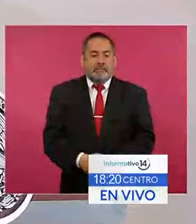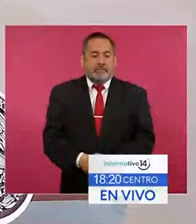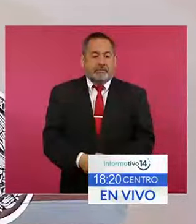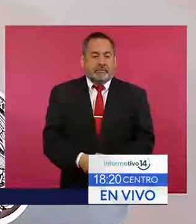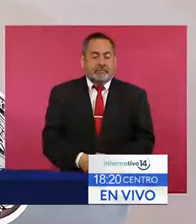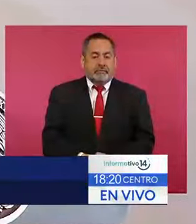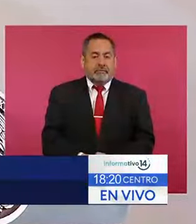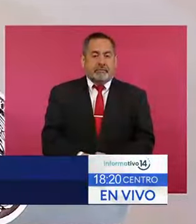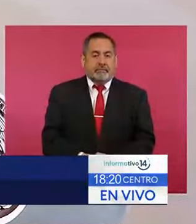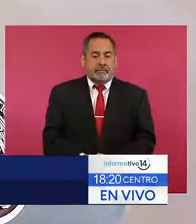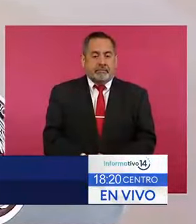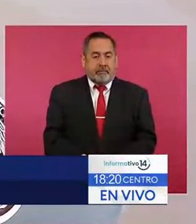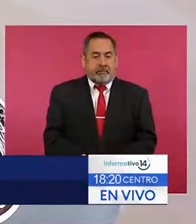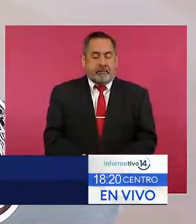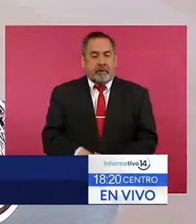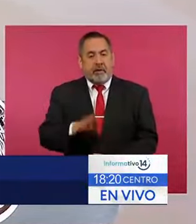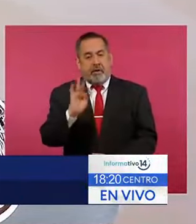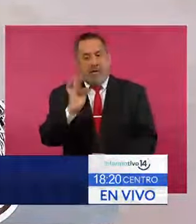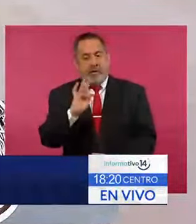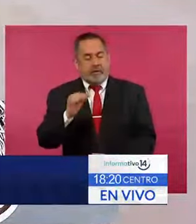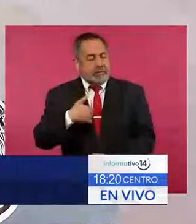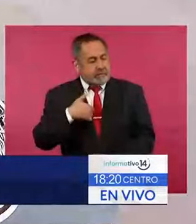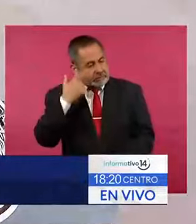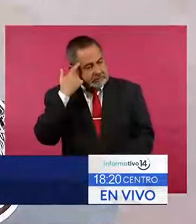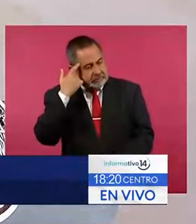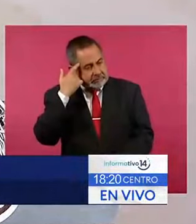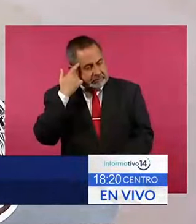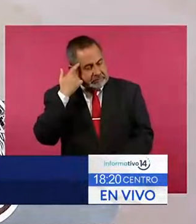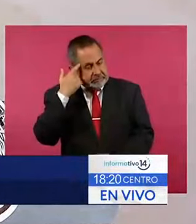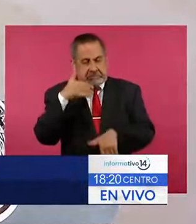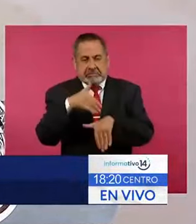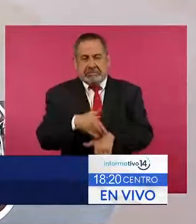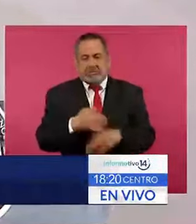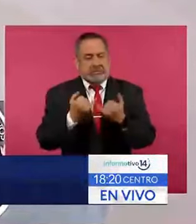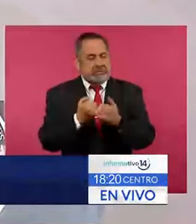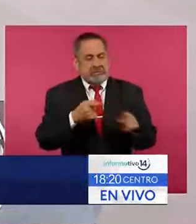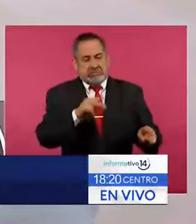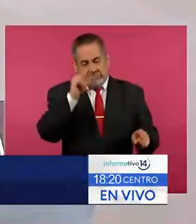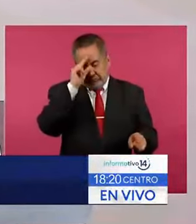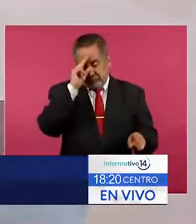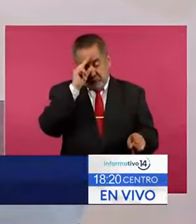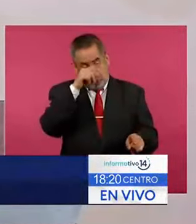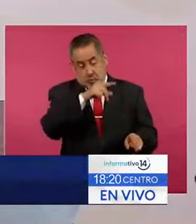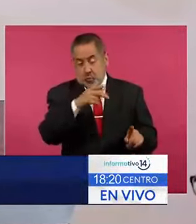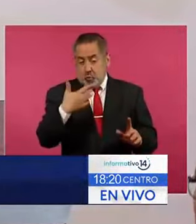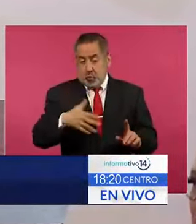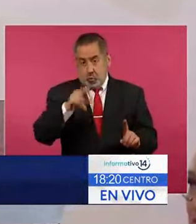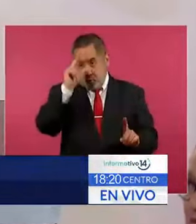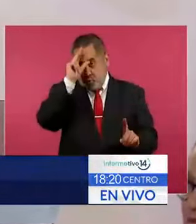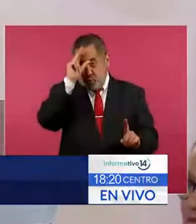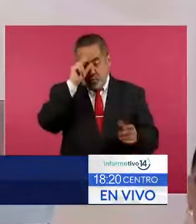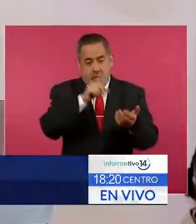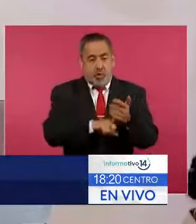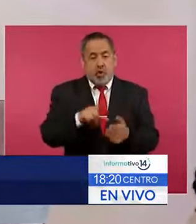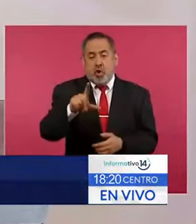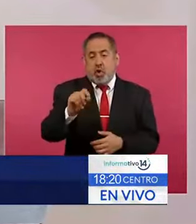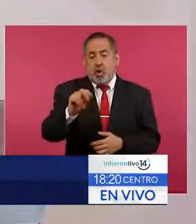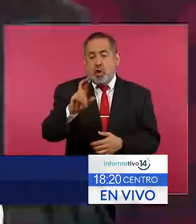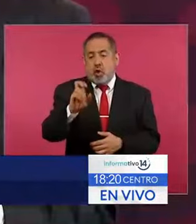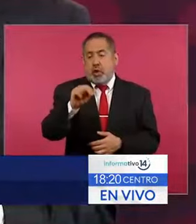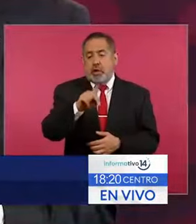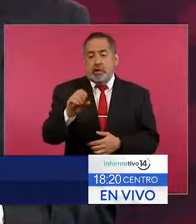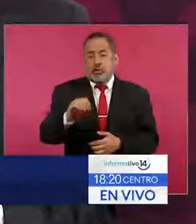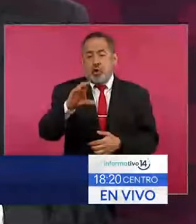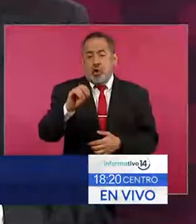haríamos caso a este intelectual, ¿no?, brillante de Lorenzo Córdoba,